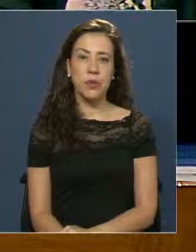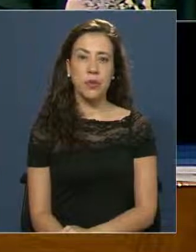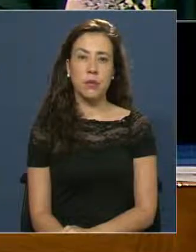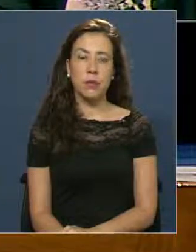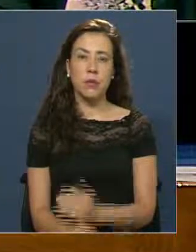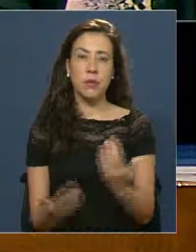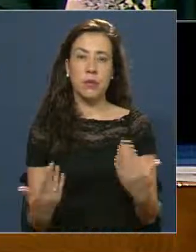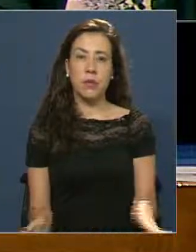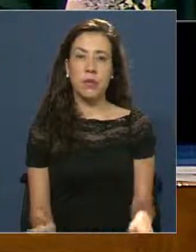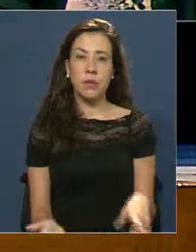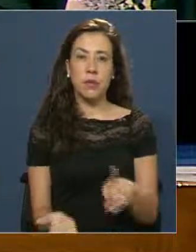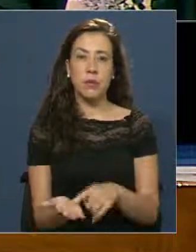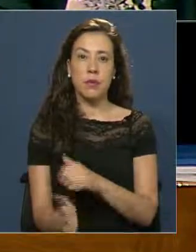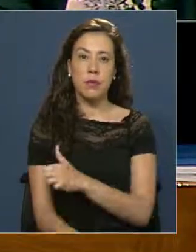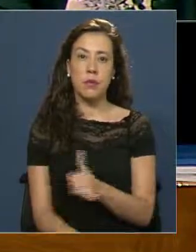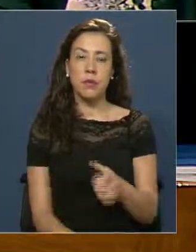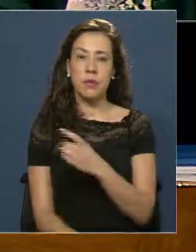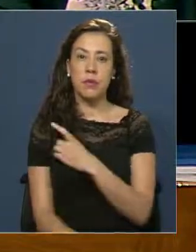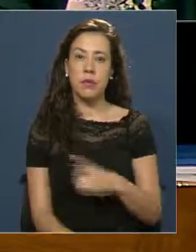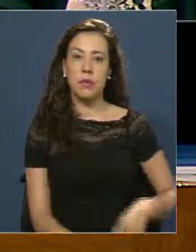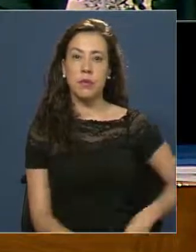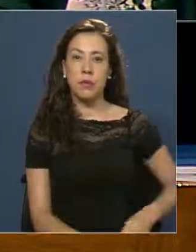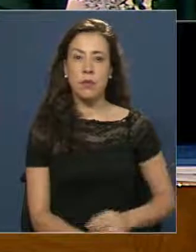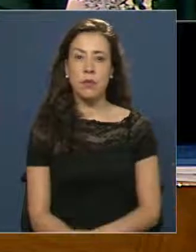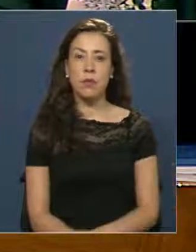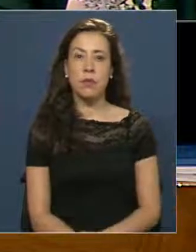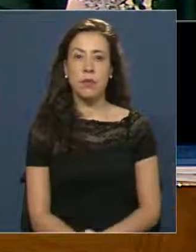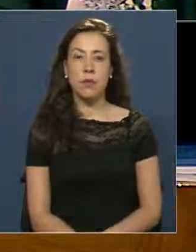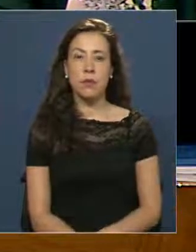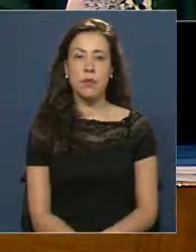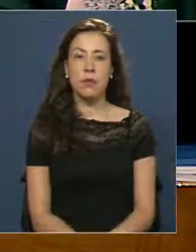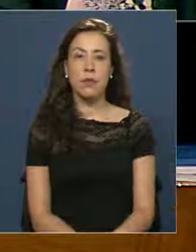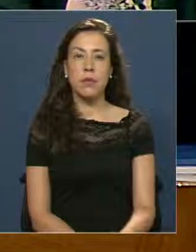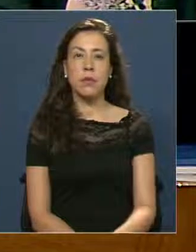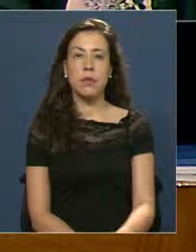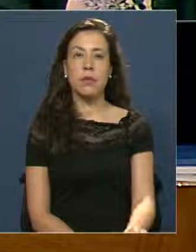¿Han votado todas las señoras y señores diputados?